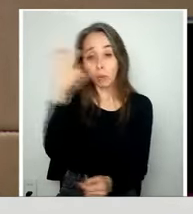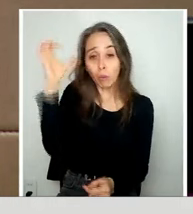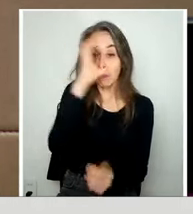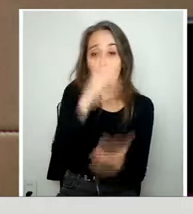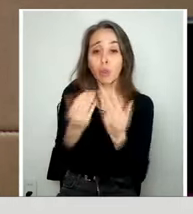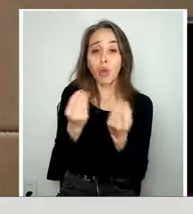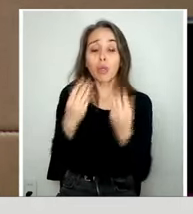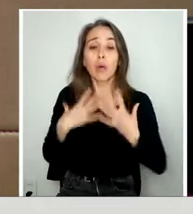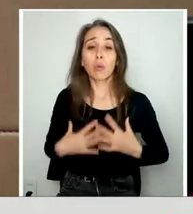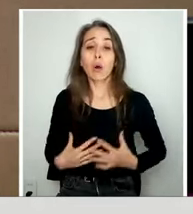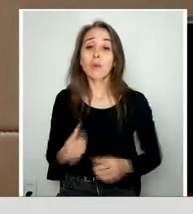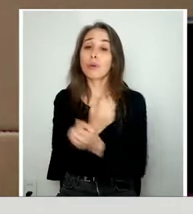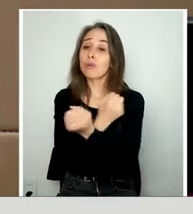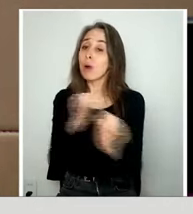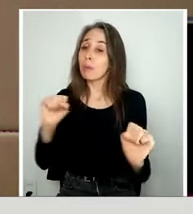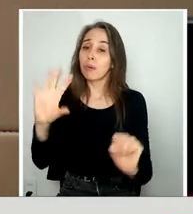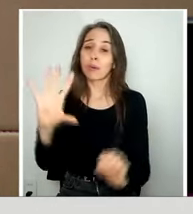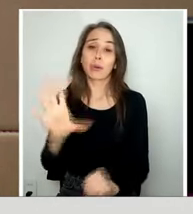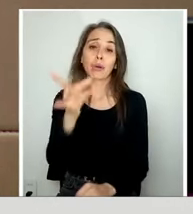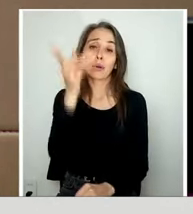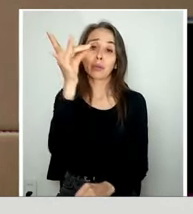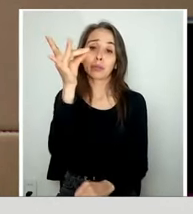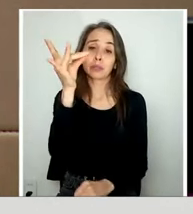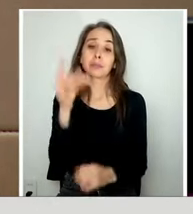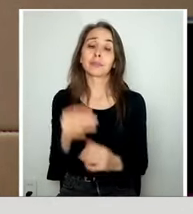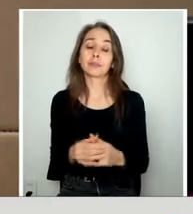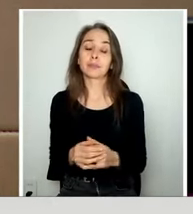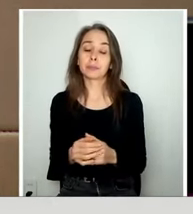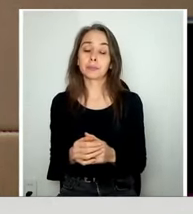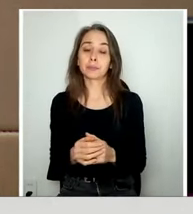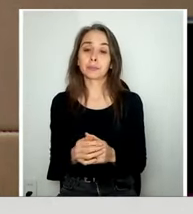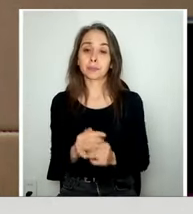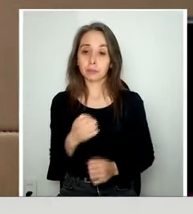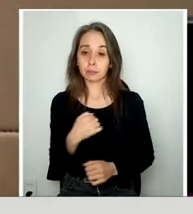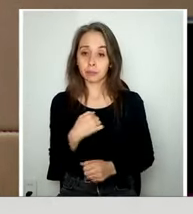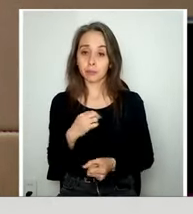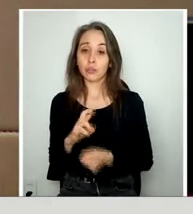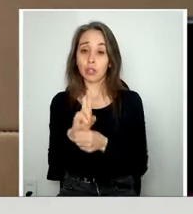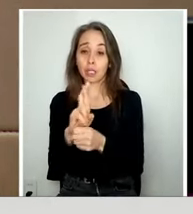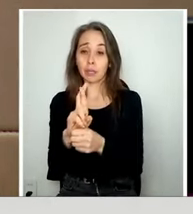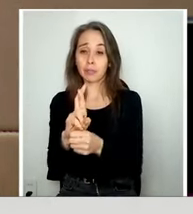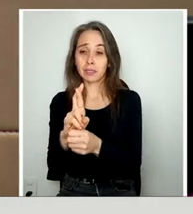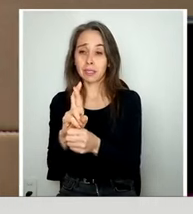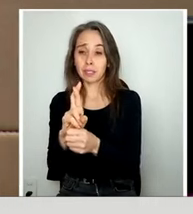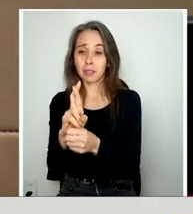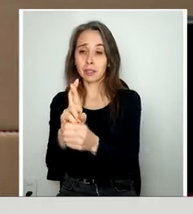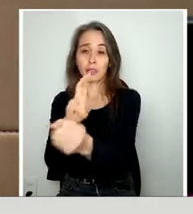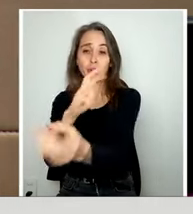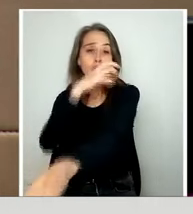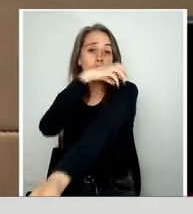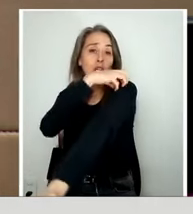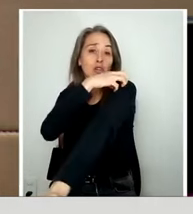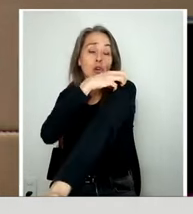dicho eso creo que efectivamente a mí me toca representar una región extrema de tarapacá